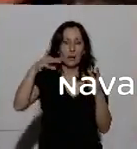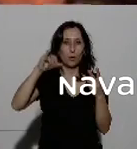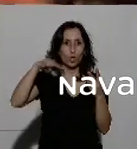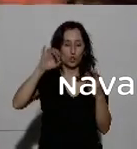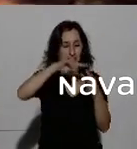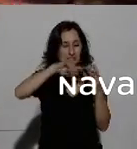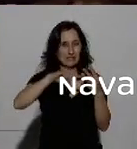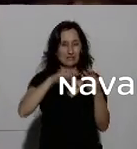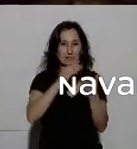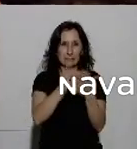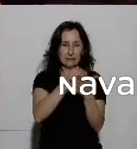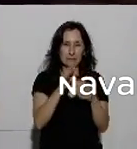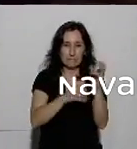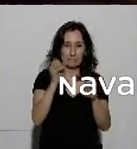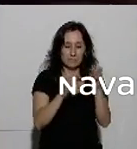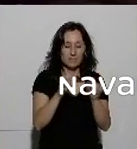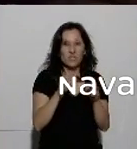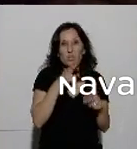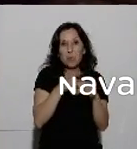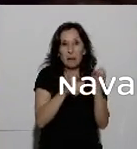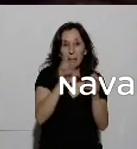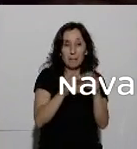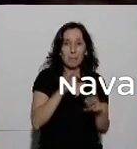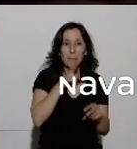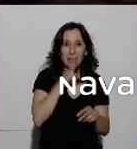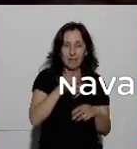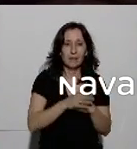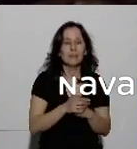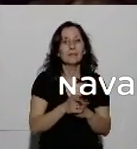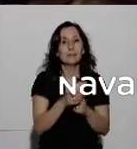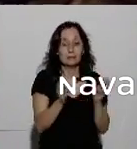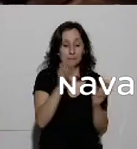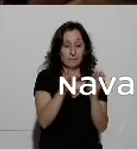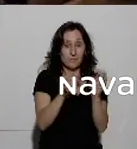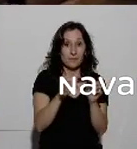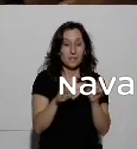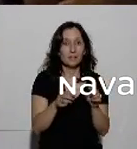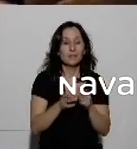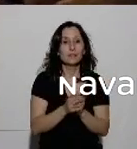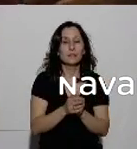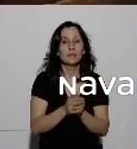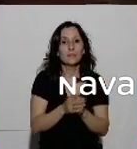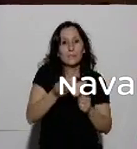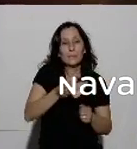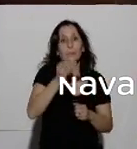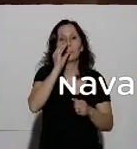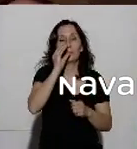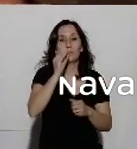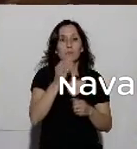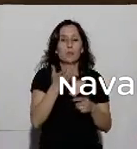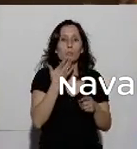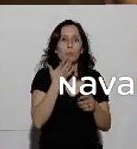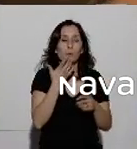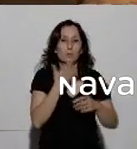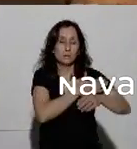potaje con todas ellas, que llaman el potaje verde, y con eso, pues ellas se lo administraban, pues frotándose